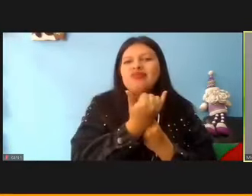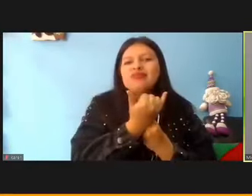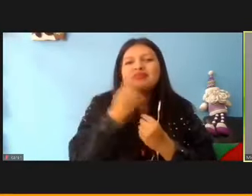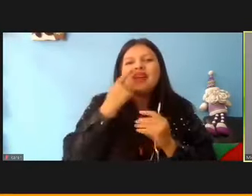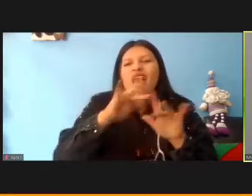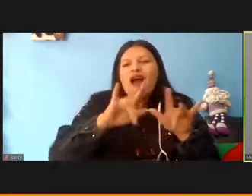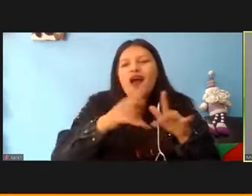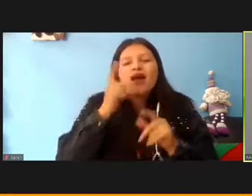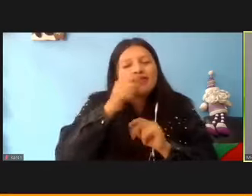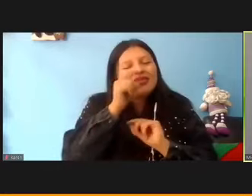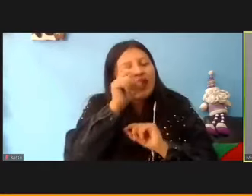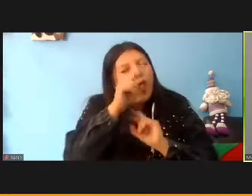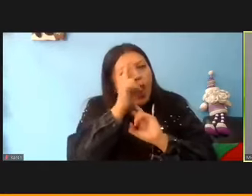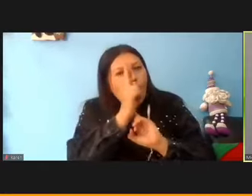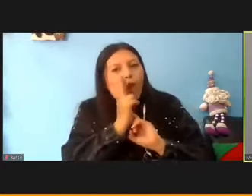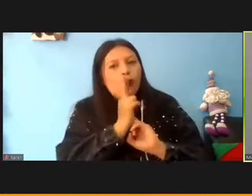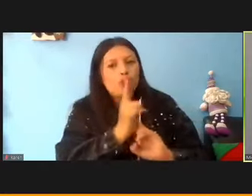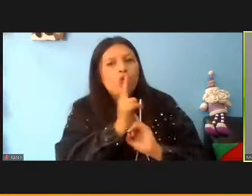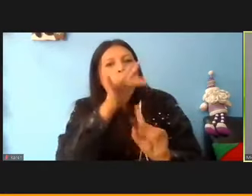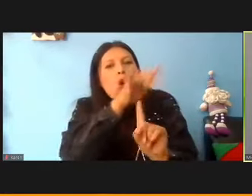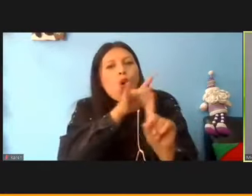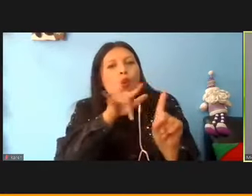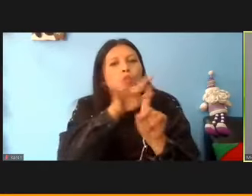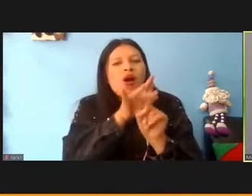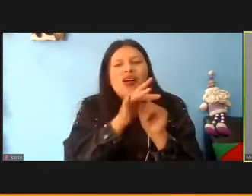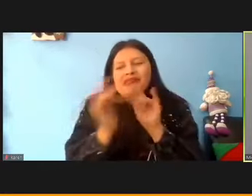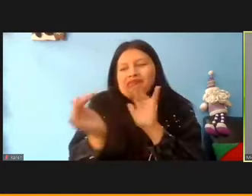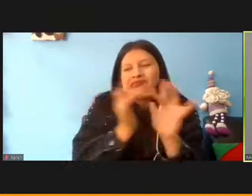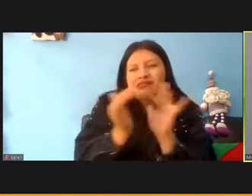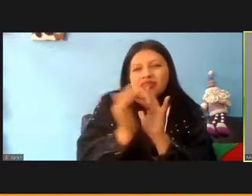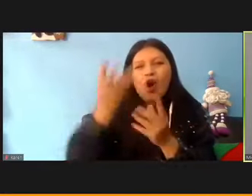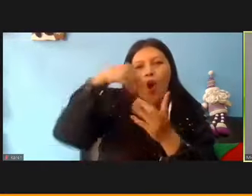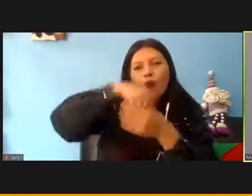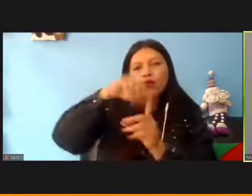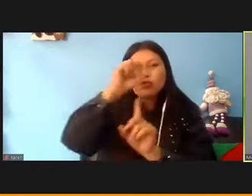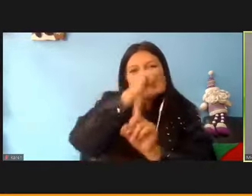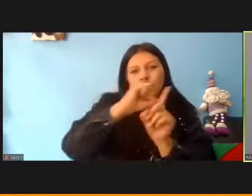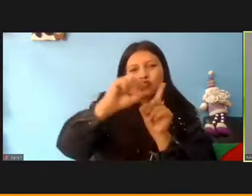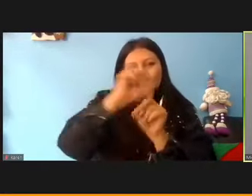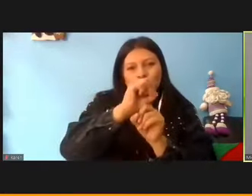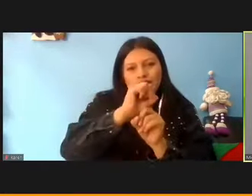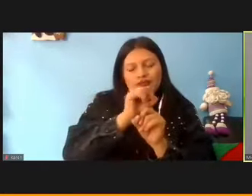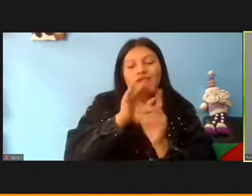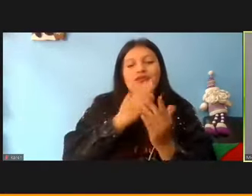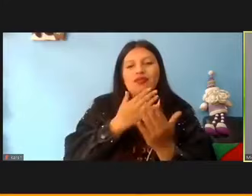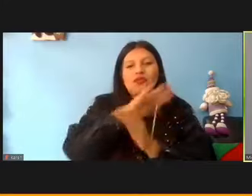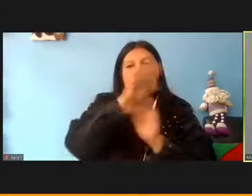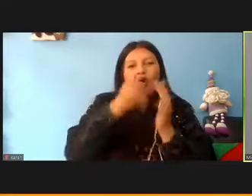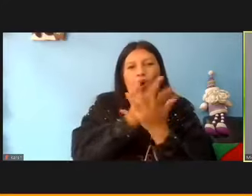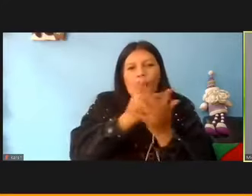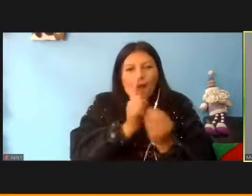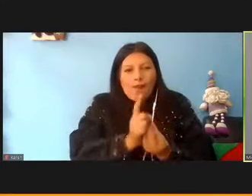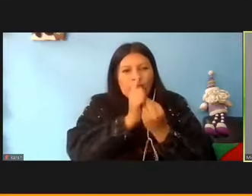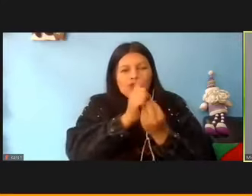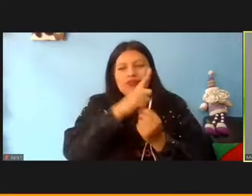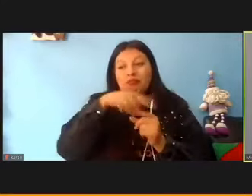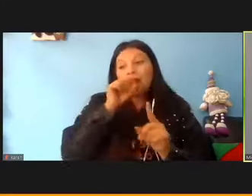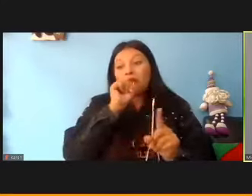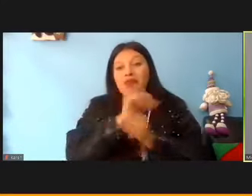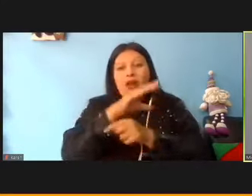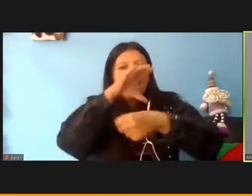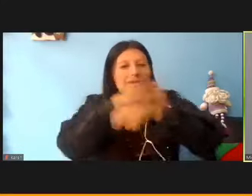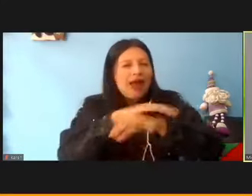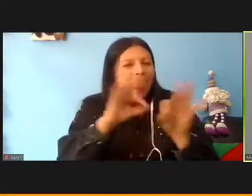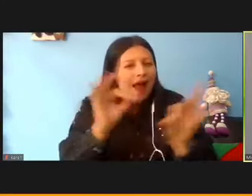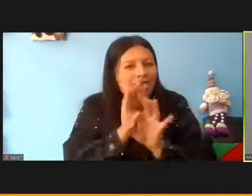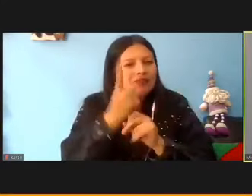para no reconocer el contexto del conflicto social y la violencia política, la violencia de la impunidad y la violencia de